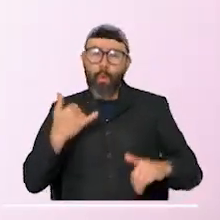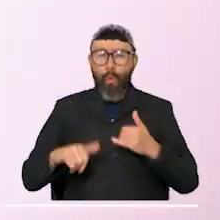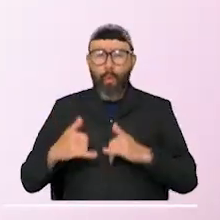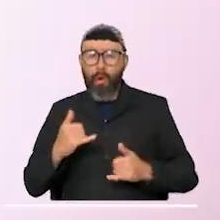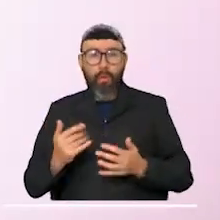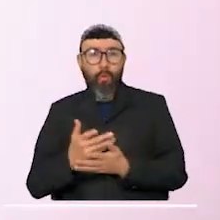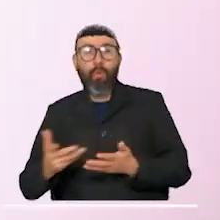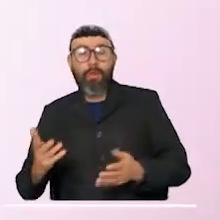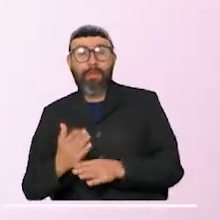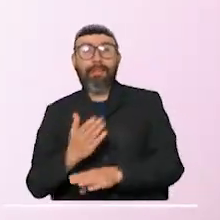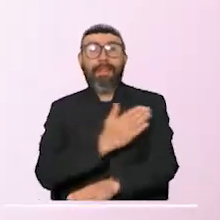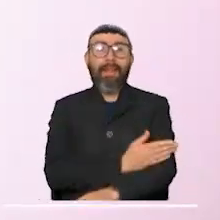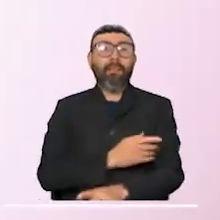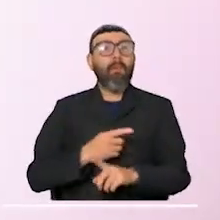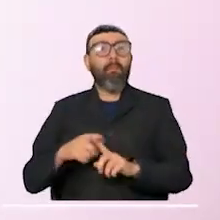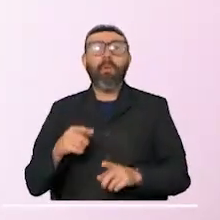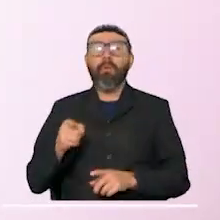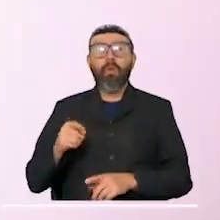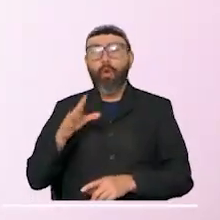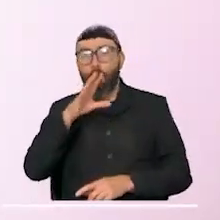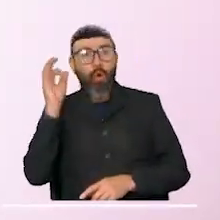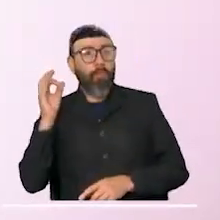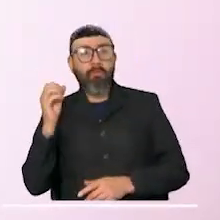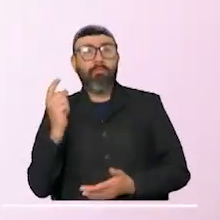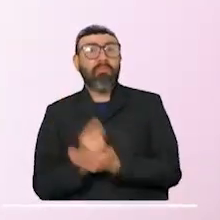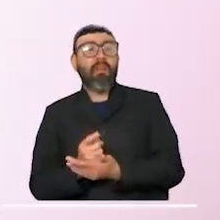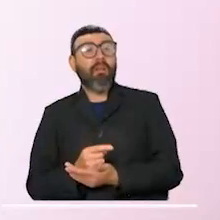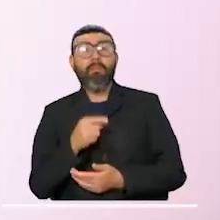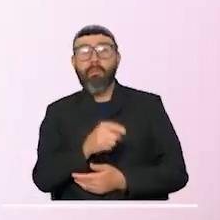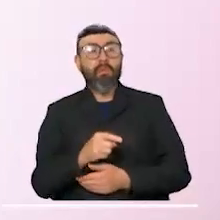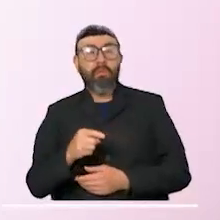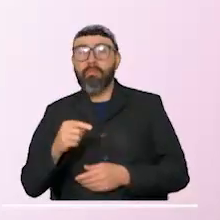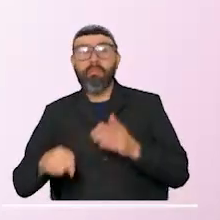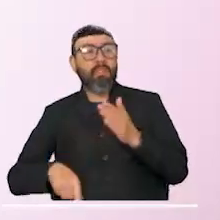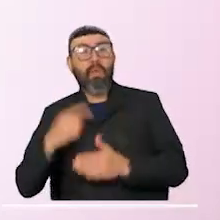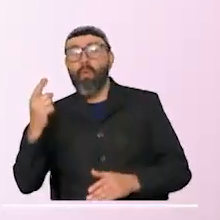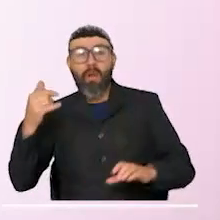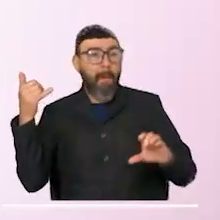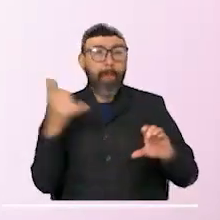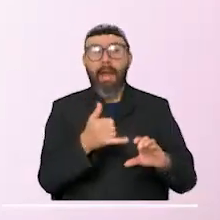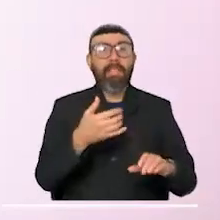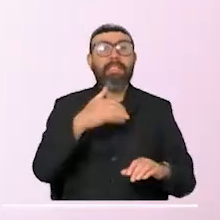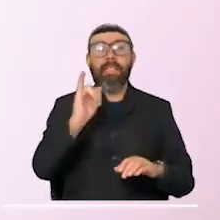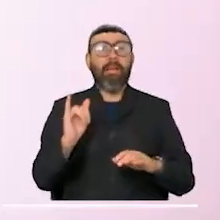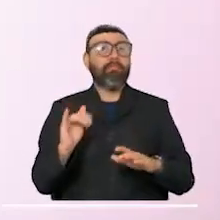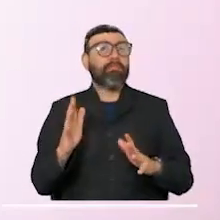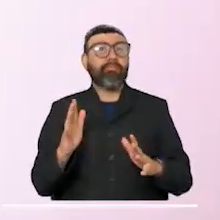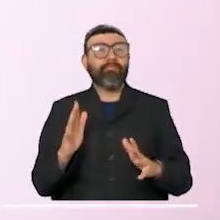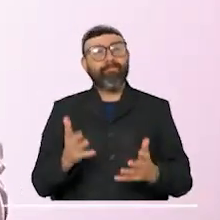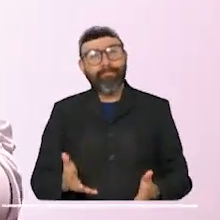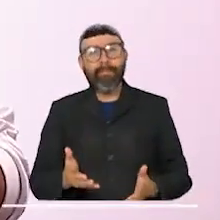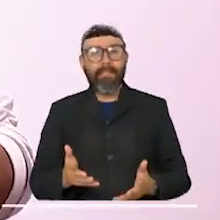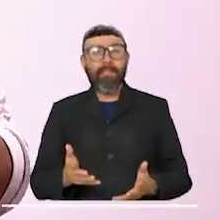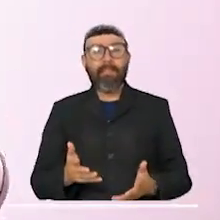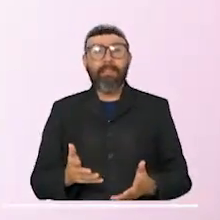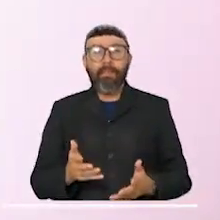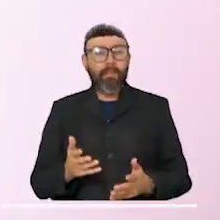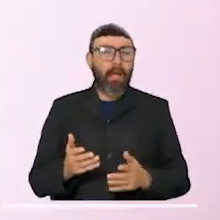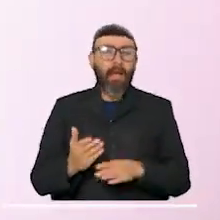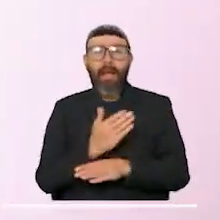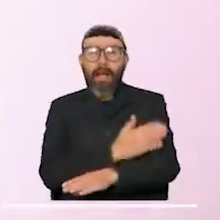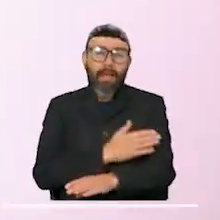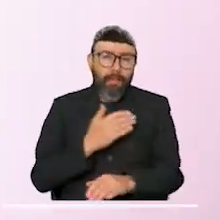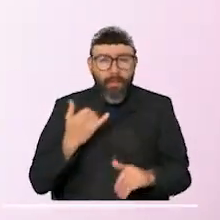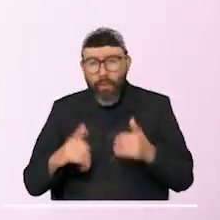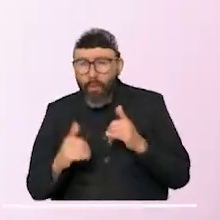en cambio muchas veces los hombres Van como lo que dicen dos cucharadas y mano a la presa van a lo que vinimos Entonces no existe ese